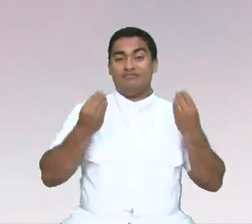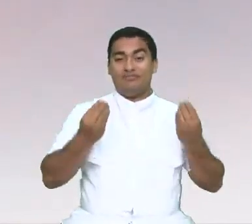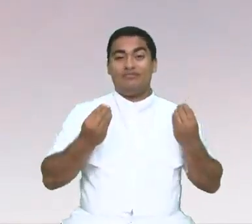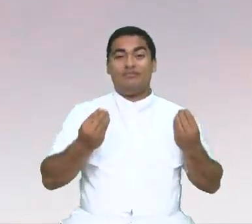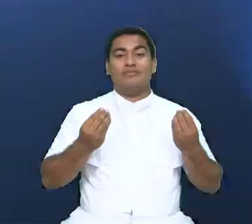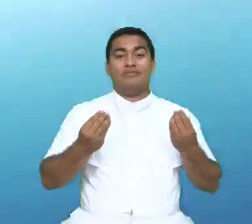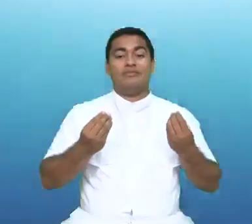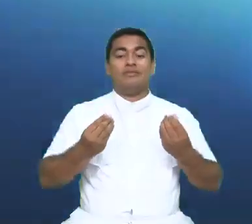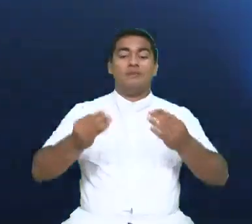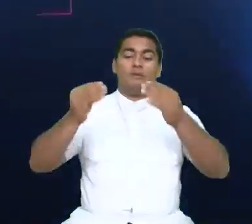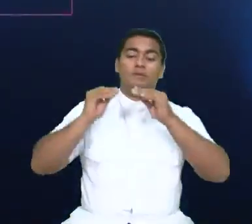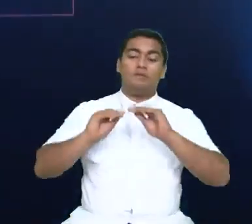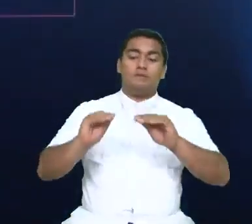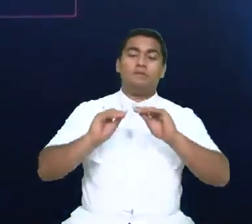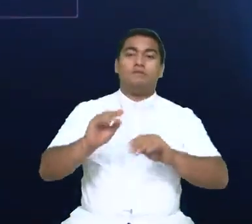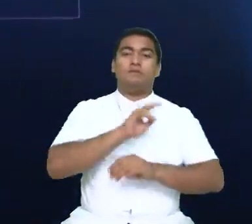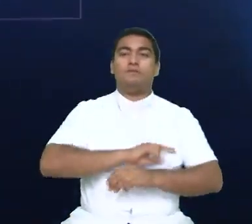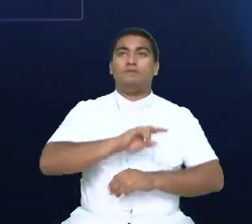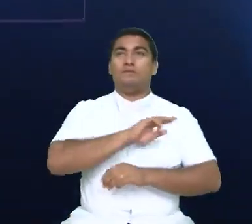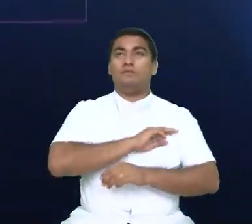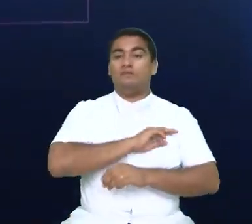cultivar esos valores.